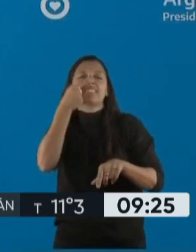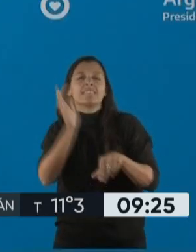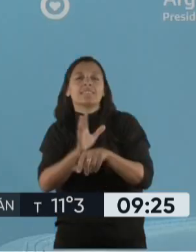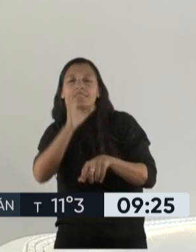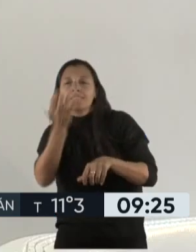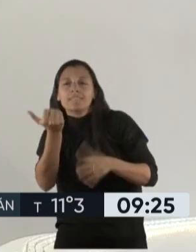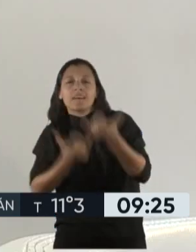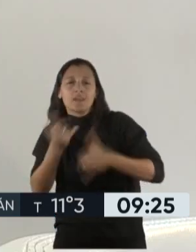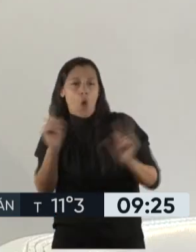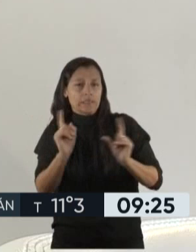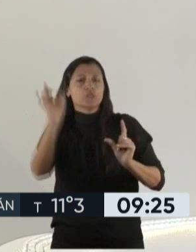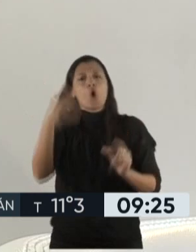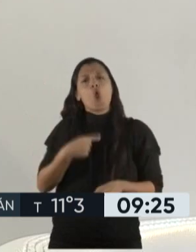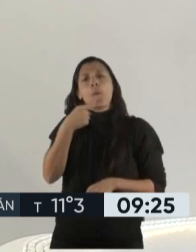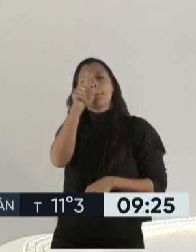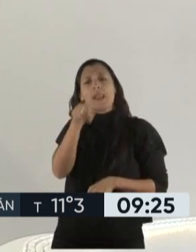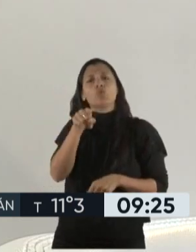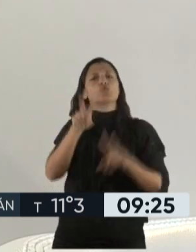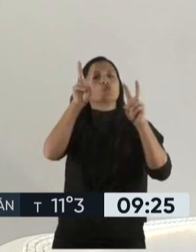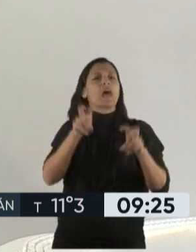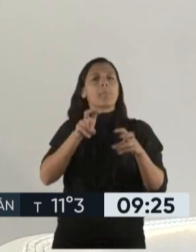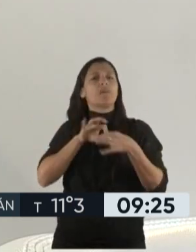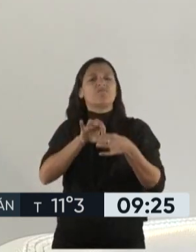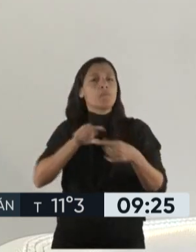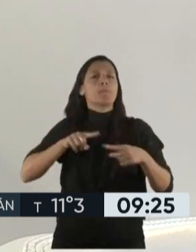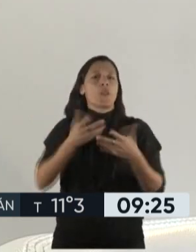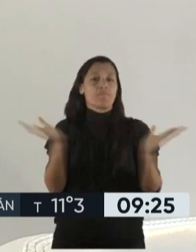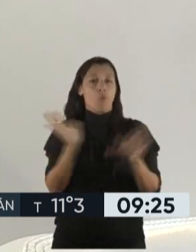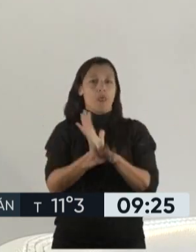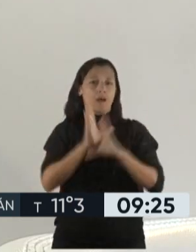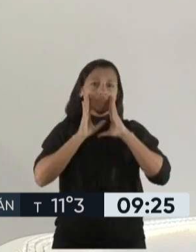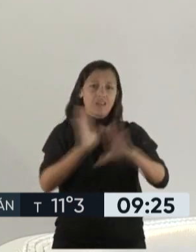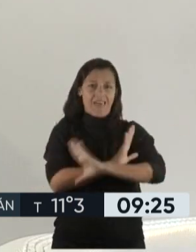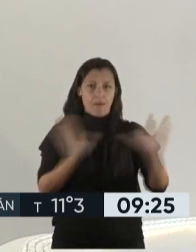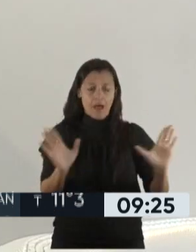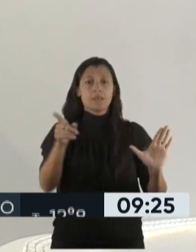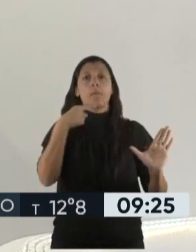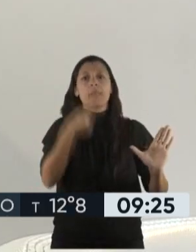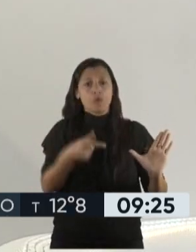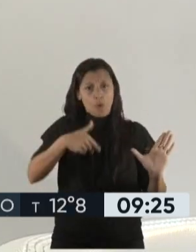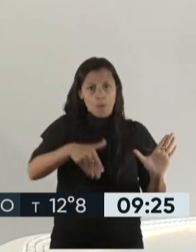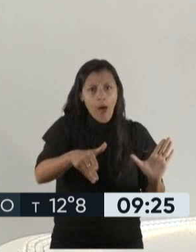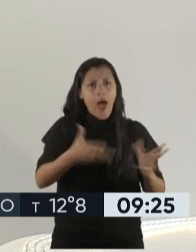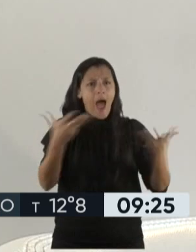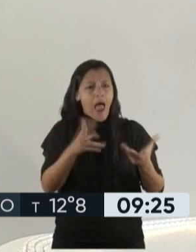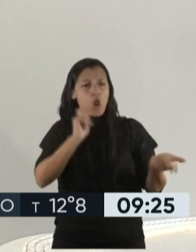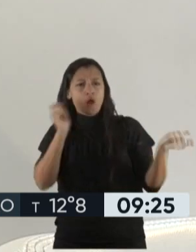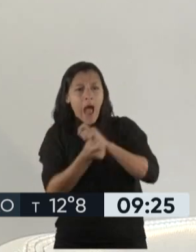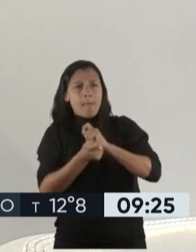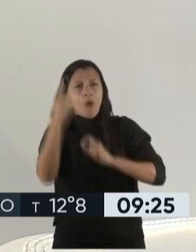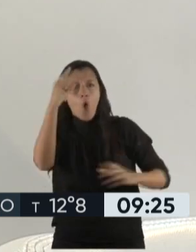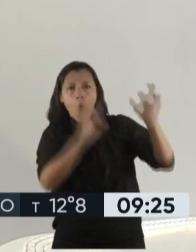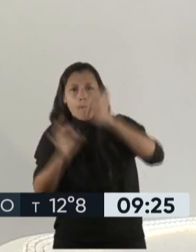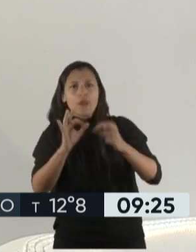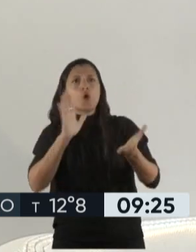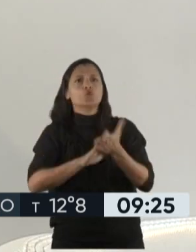ok. Simplemente con impacto de política pública. Sí. ¿Habrá un cambio de mirada de